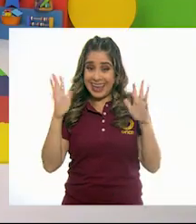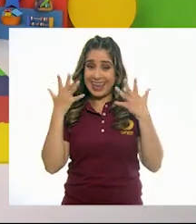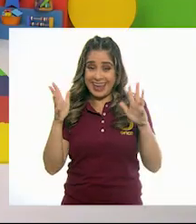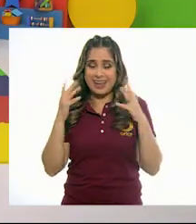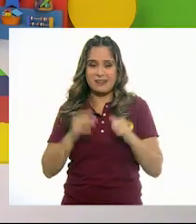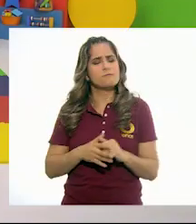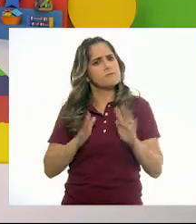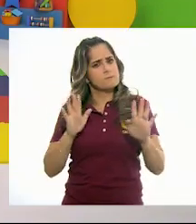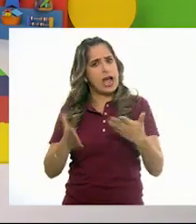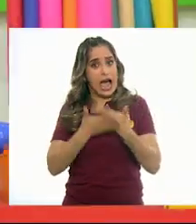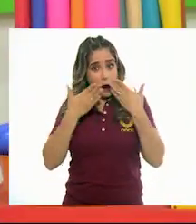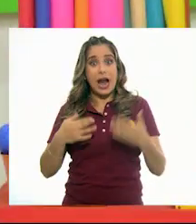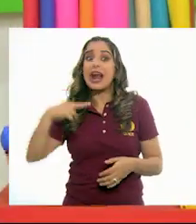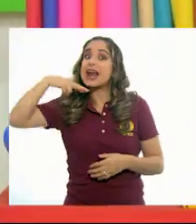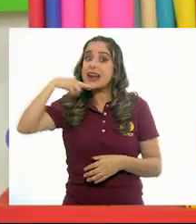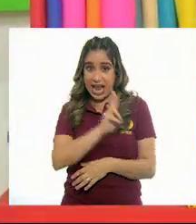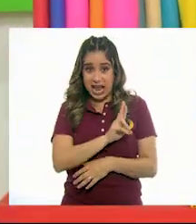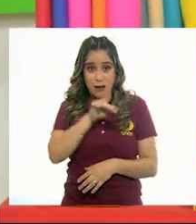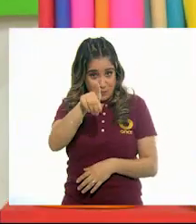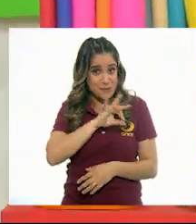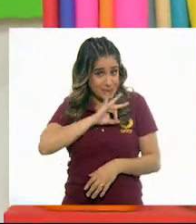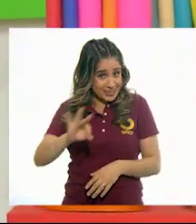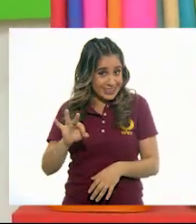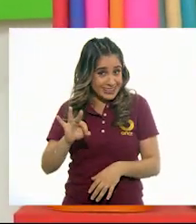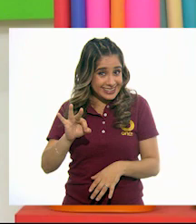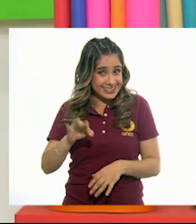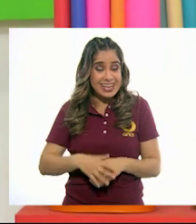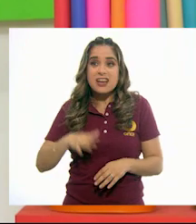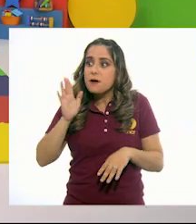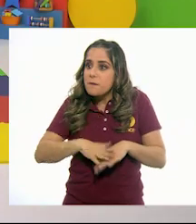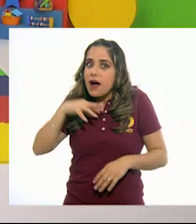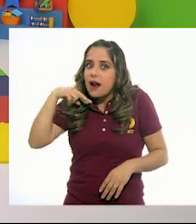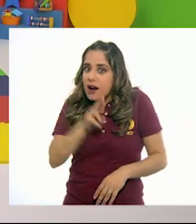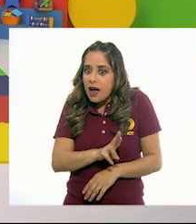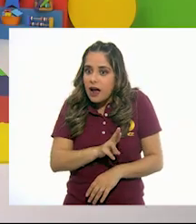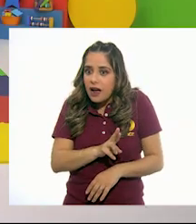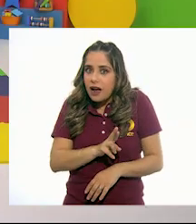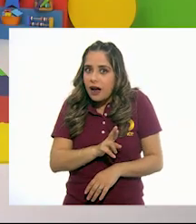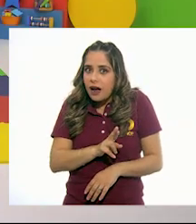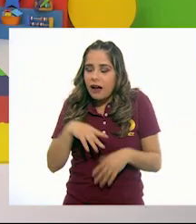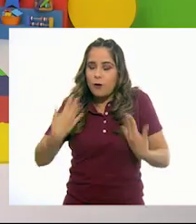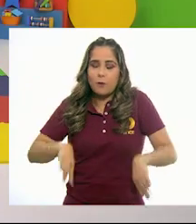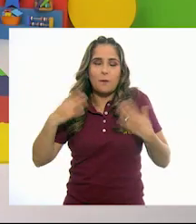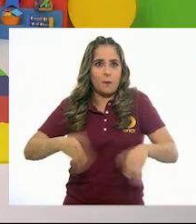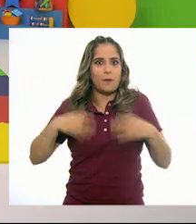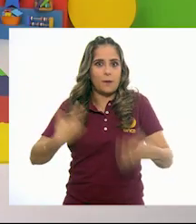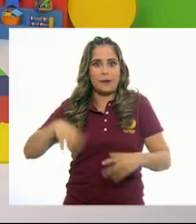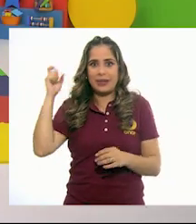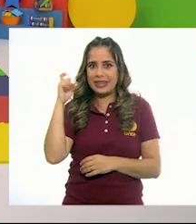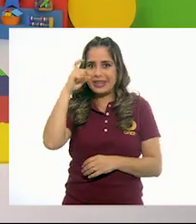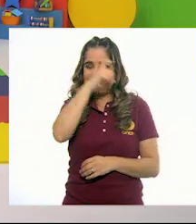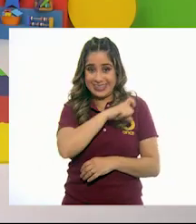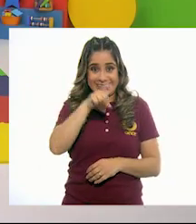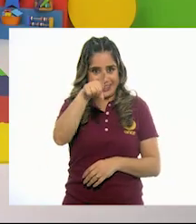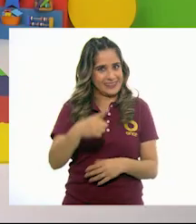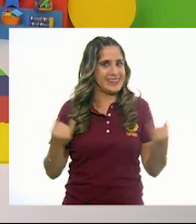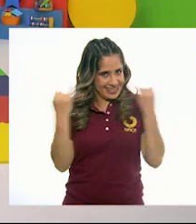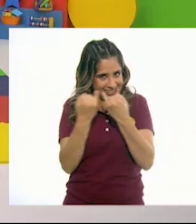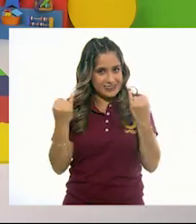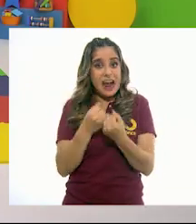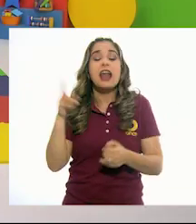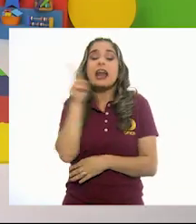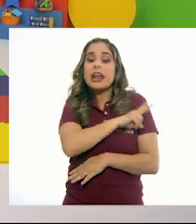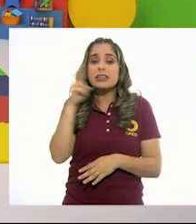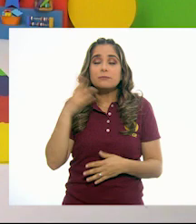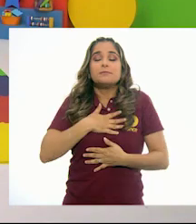puedas hacer más rápido? ¡Más rápido! Es un gran desafío. ¿Lo intentamos? Inhala y exhala. Recuerda